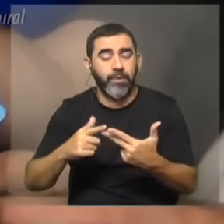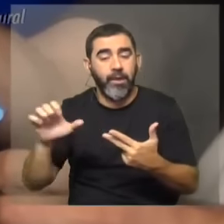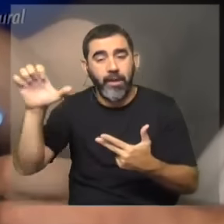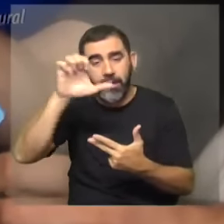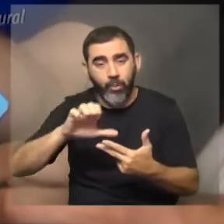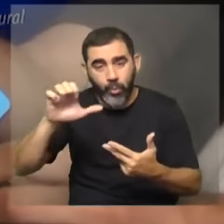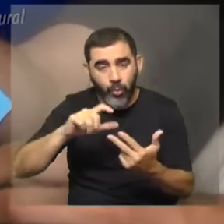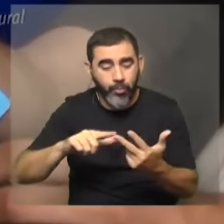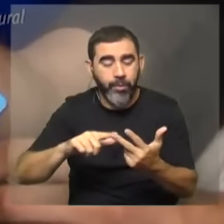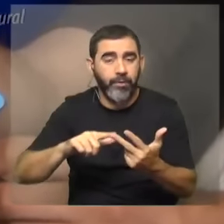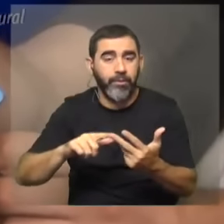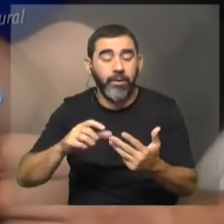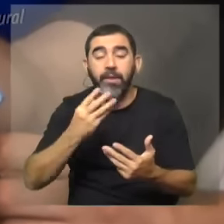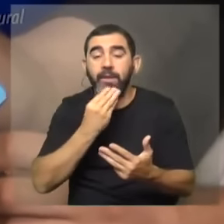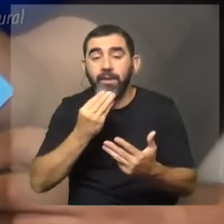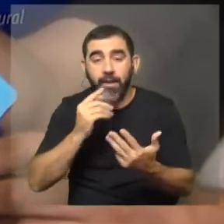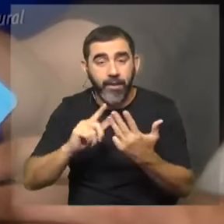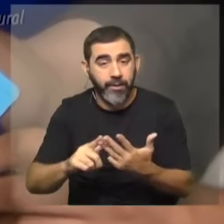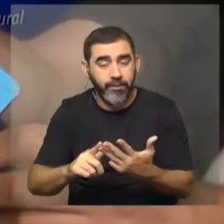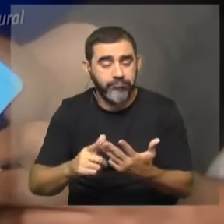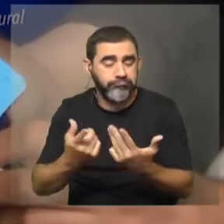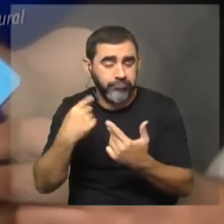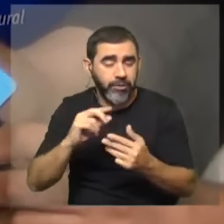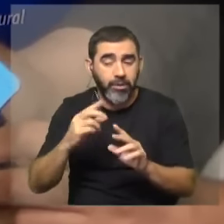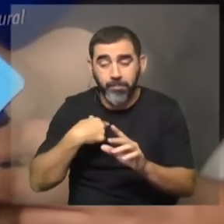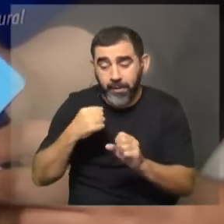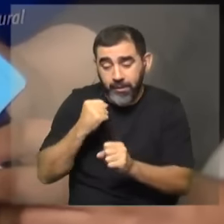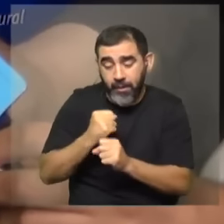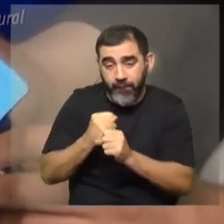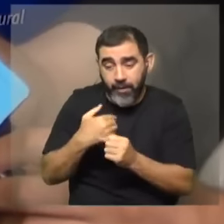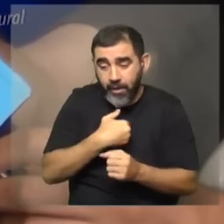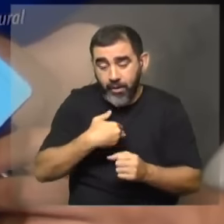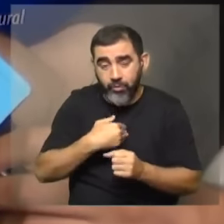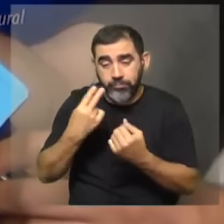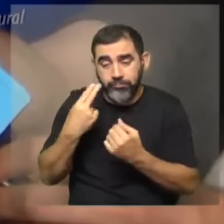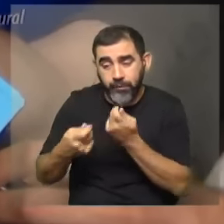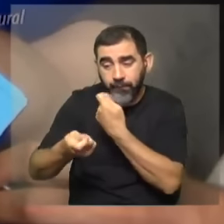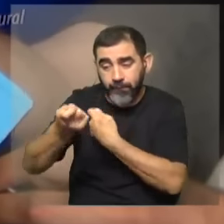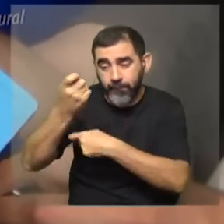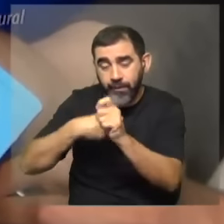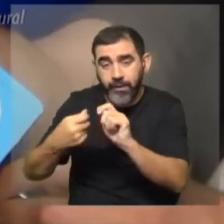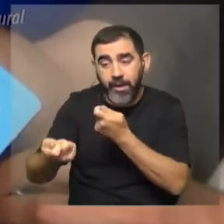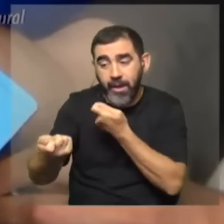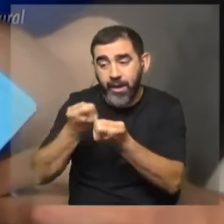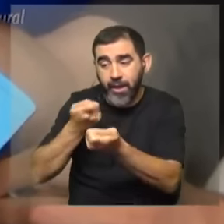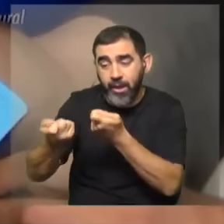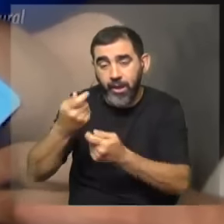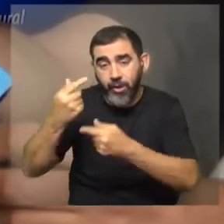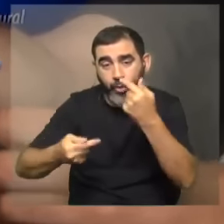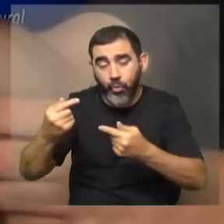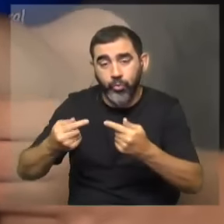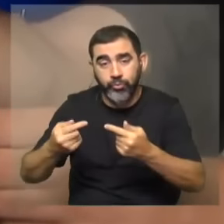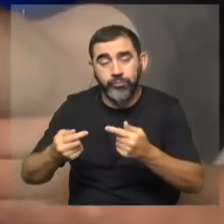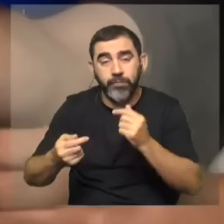Europa en este caso con Israel Así que nuestro trabajo es justamente habilitar el punto de vista